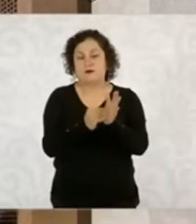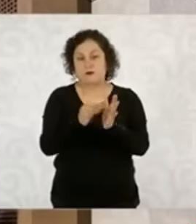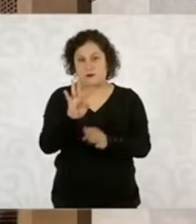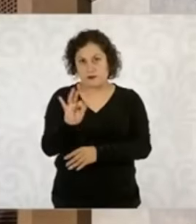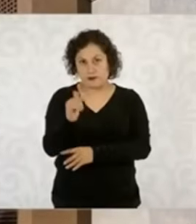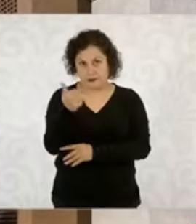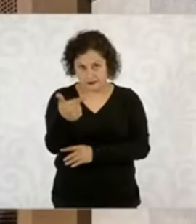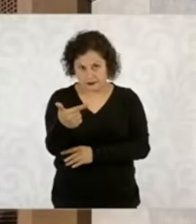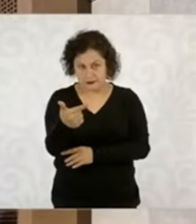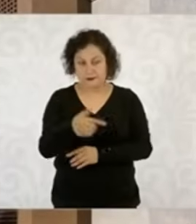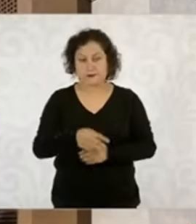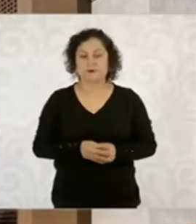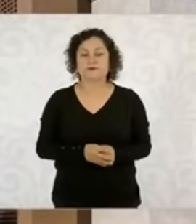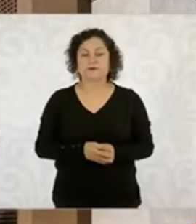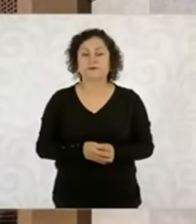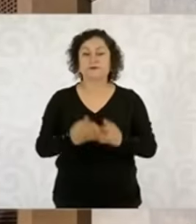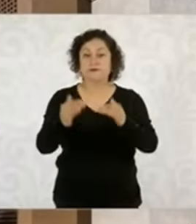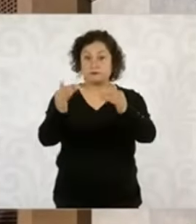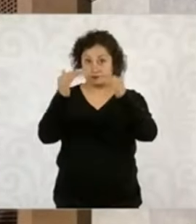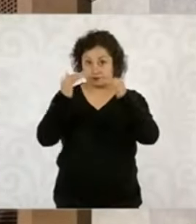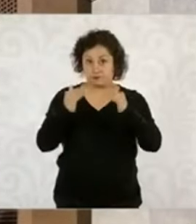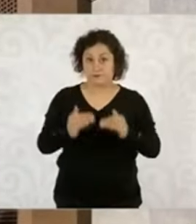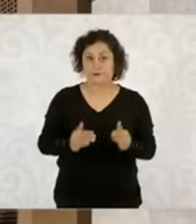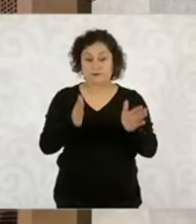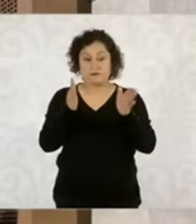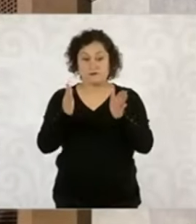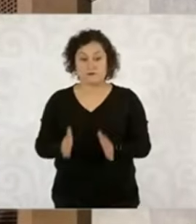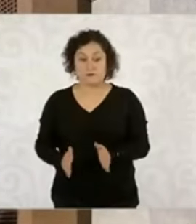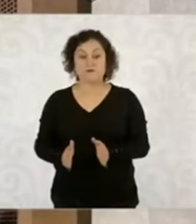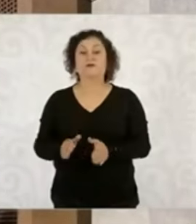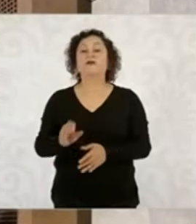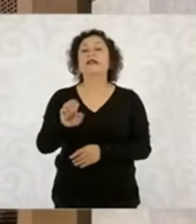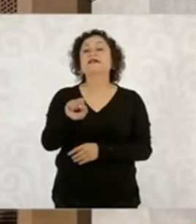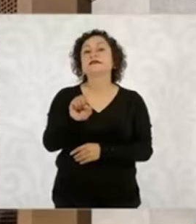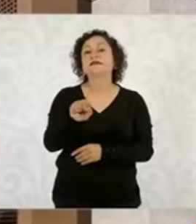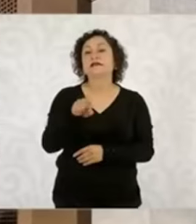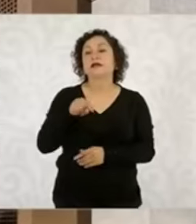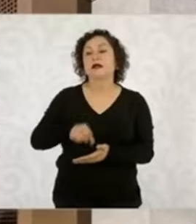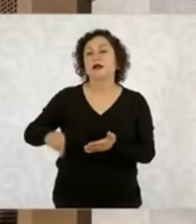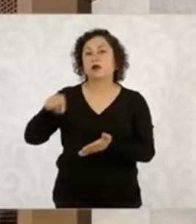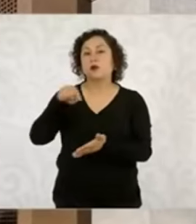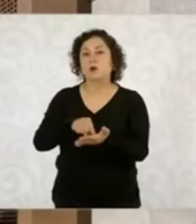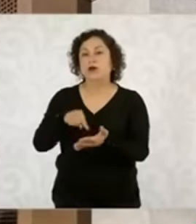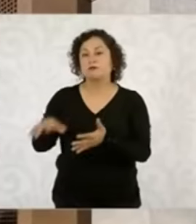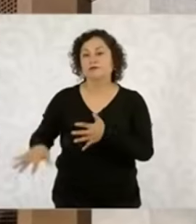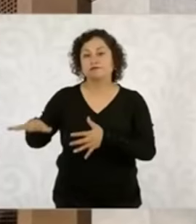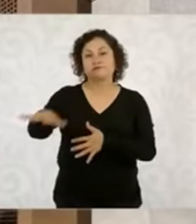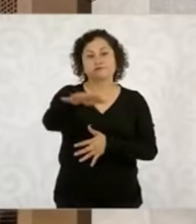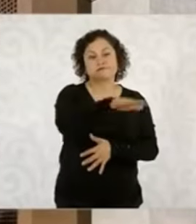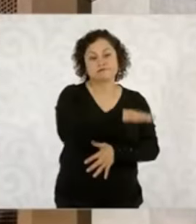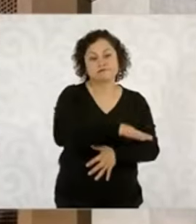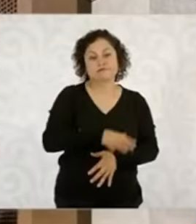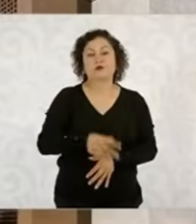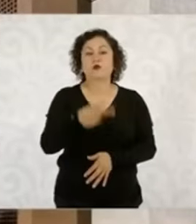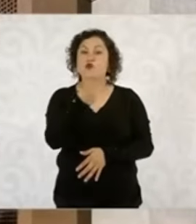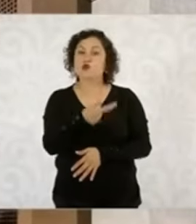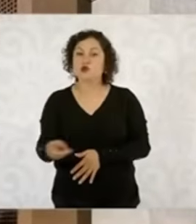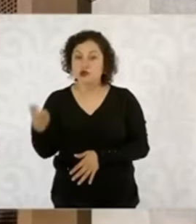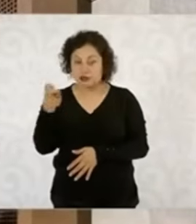24,047 viviendas. Un segundo paquete son 60 predios, son 200 hectáreas y nos